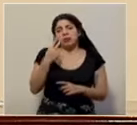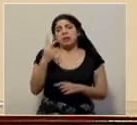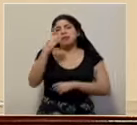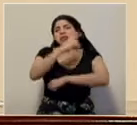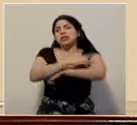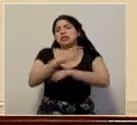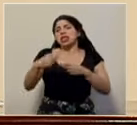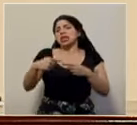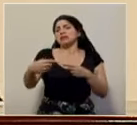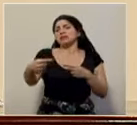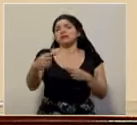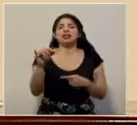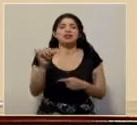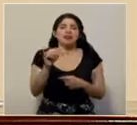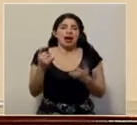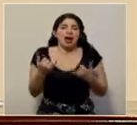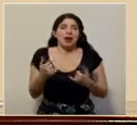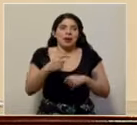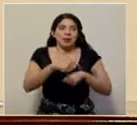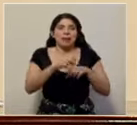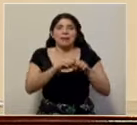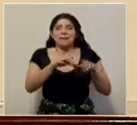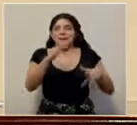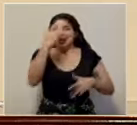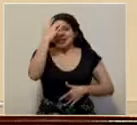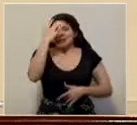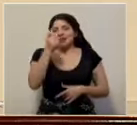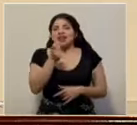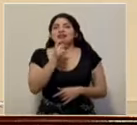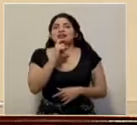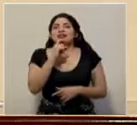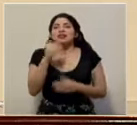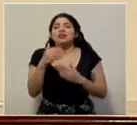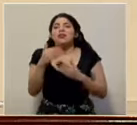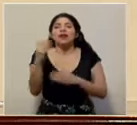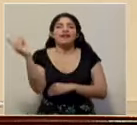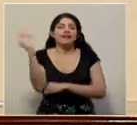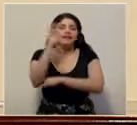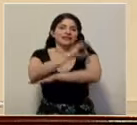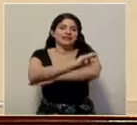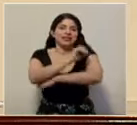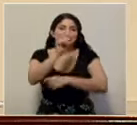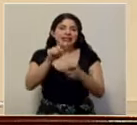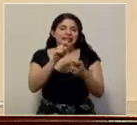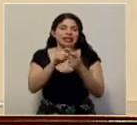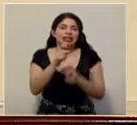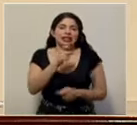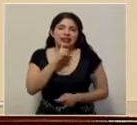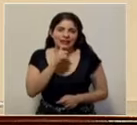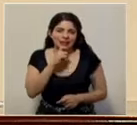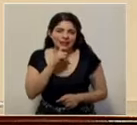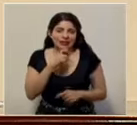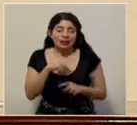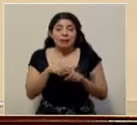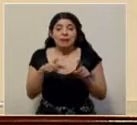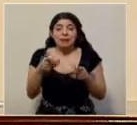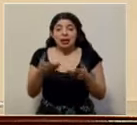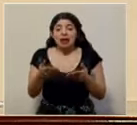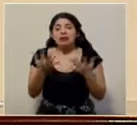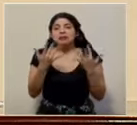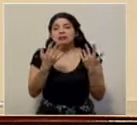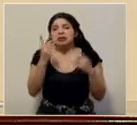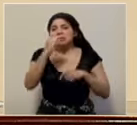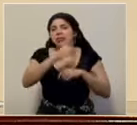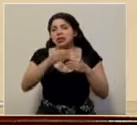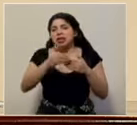días. Como todo lo que pasa ahora en tiempos de pandemia, es muy difícil dar una fecha absolutamente exacta, pero es un asunto de días para